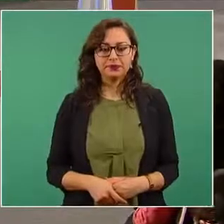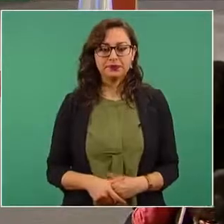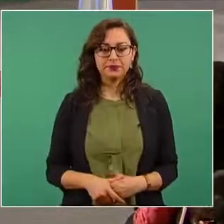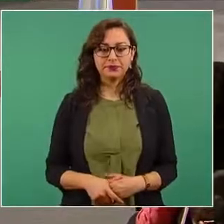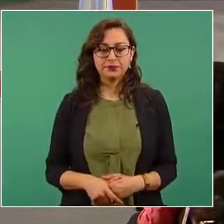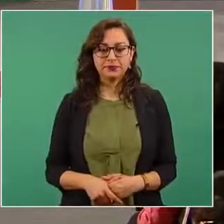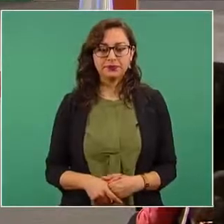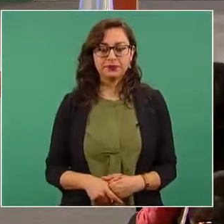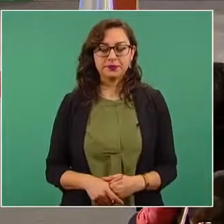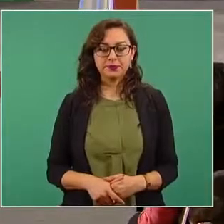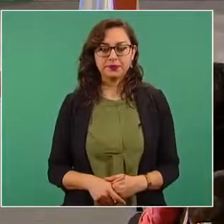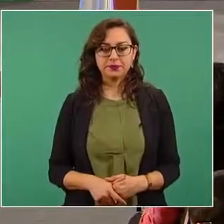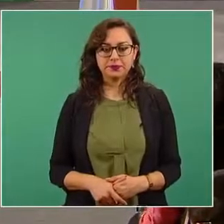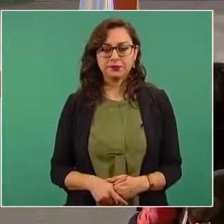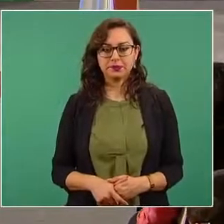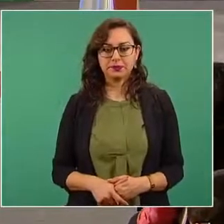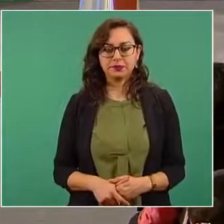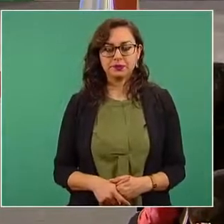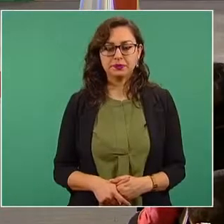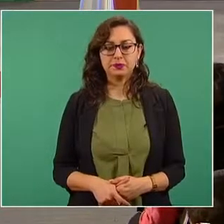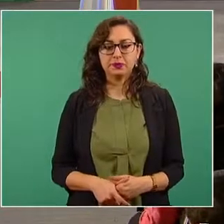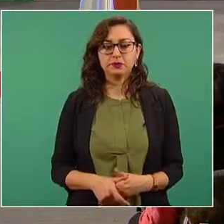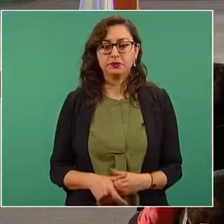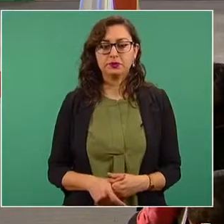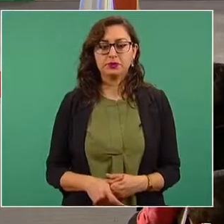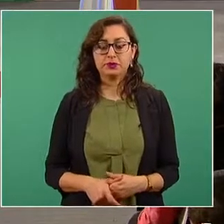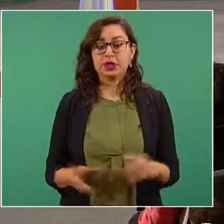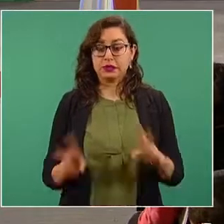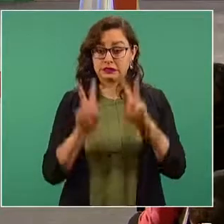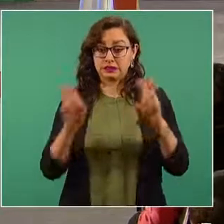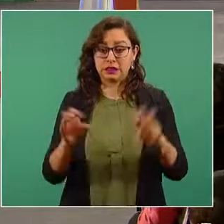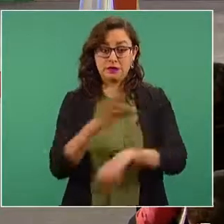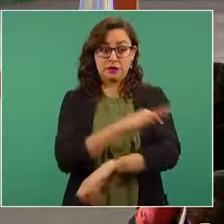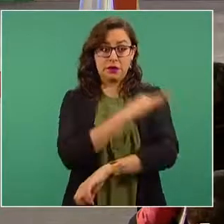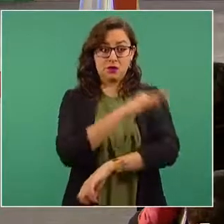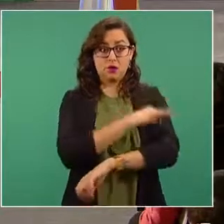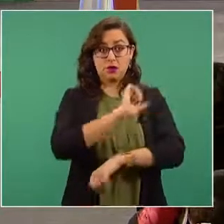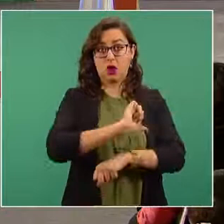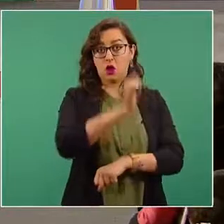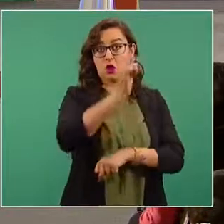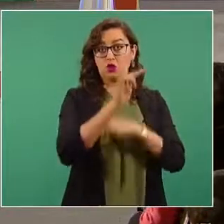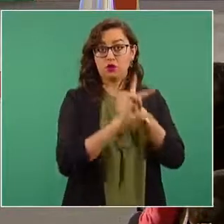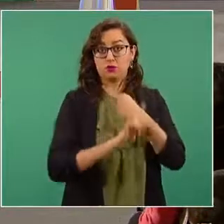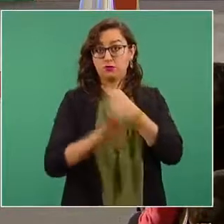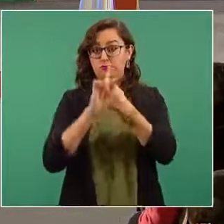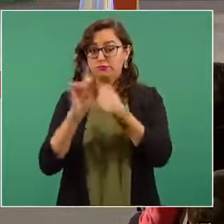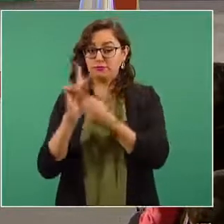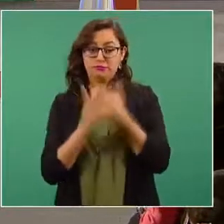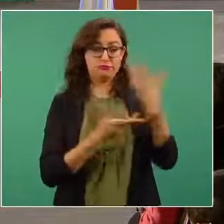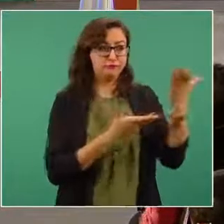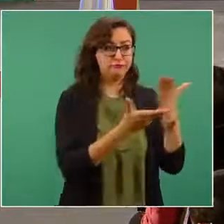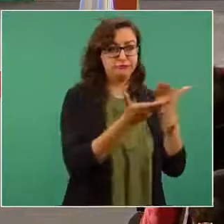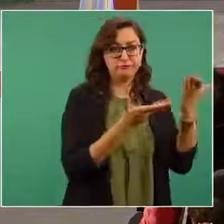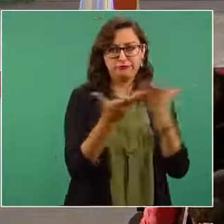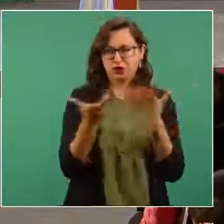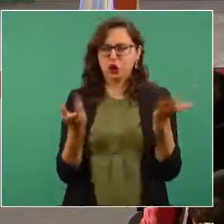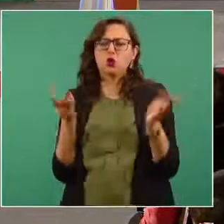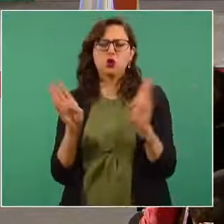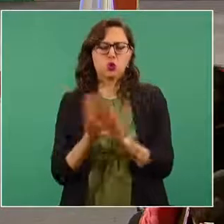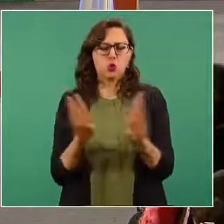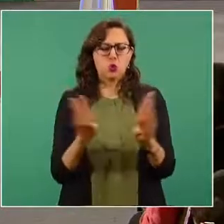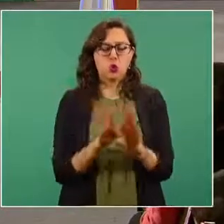exterior, es decir, cómo o en dónde estamos en materia de vacunas, la siguiente, por favor. Bueno, primero informarles, este es